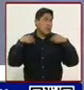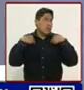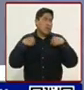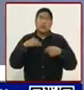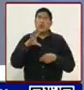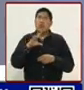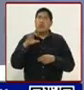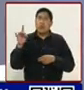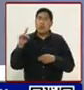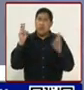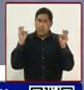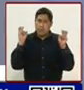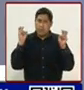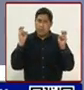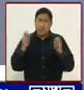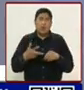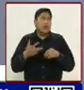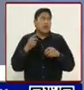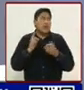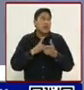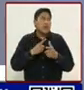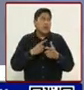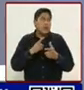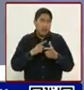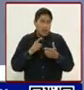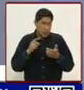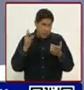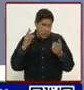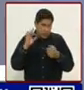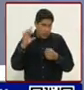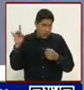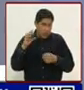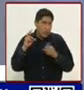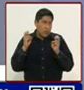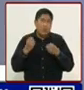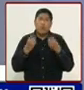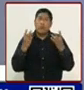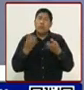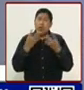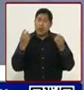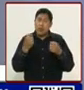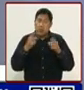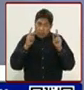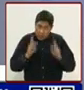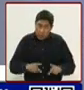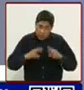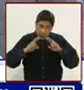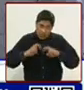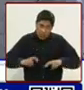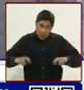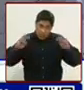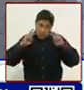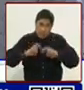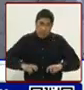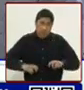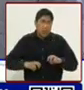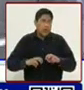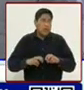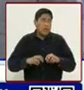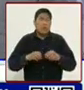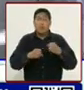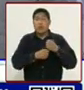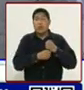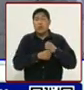son 88 casos. Y entre los 88 casos, la mayor parte de las personas que están siendo investigadas en este momento son